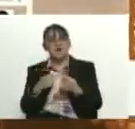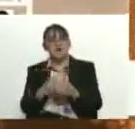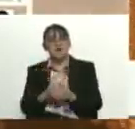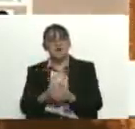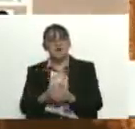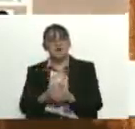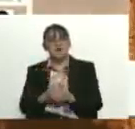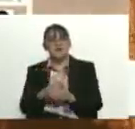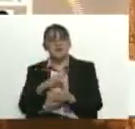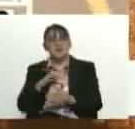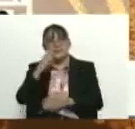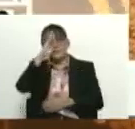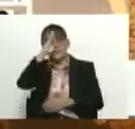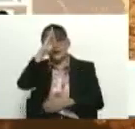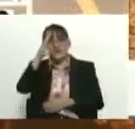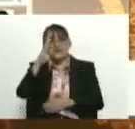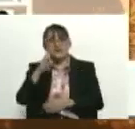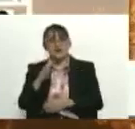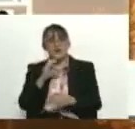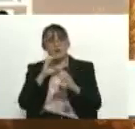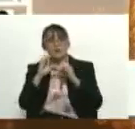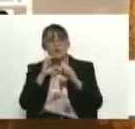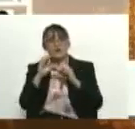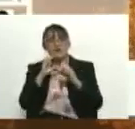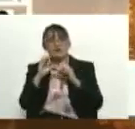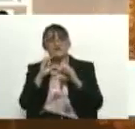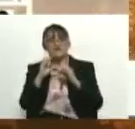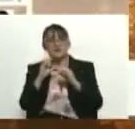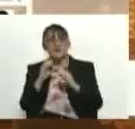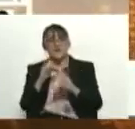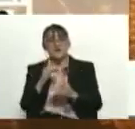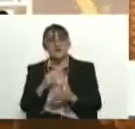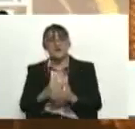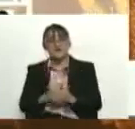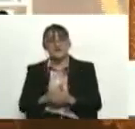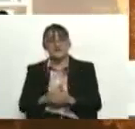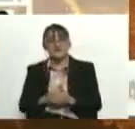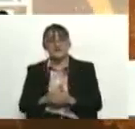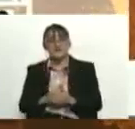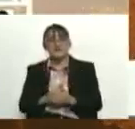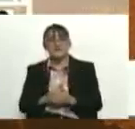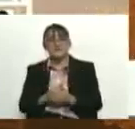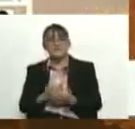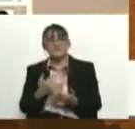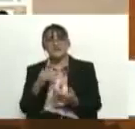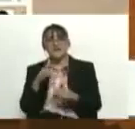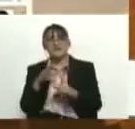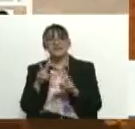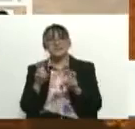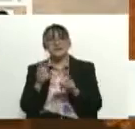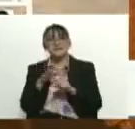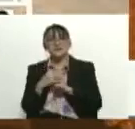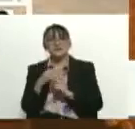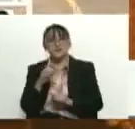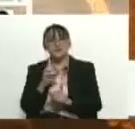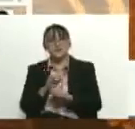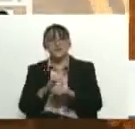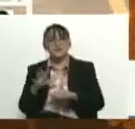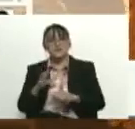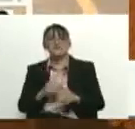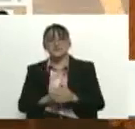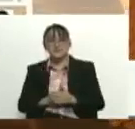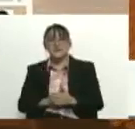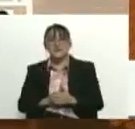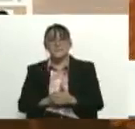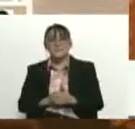ya en el estado barina pero en comunicación con el gobernador para atender en conjunto esta situación pero ten la certeza que si algo